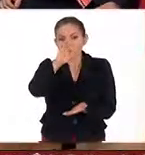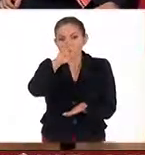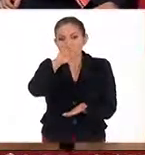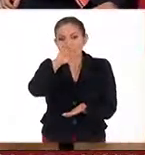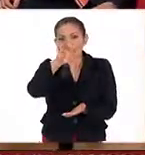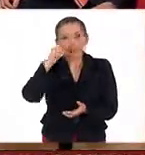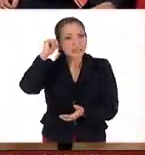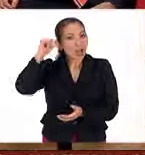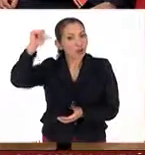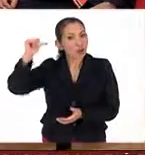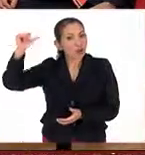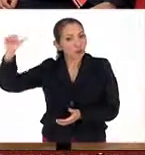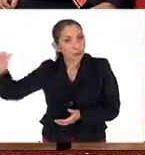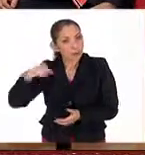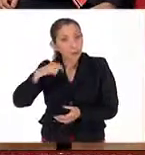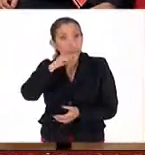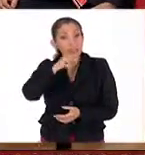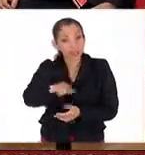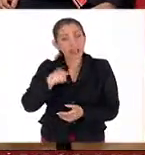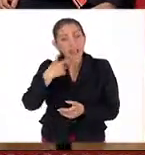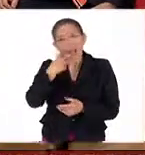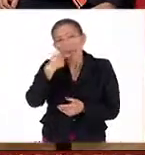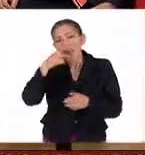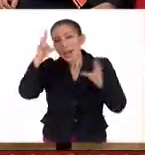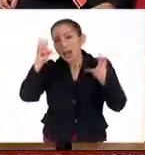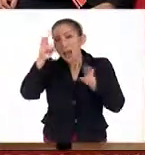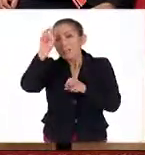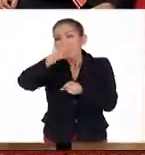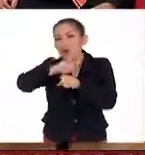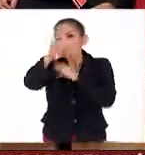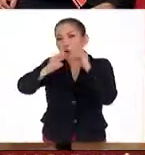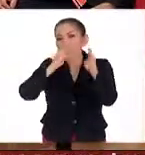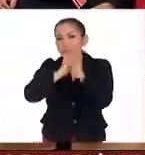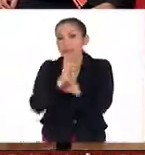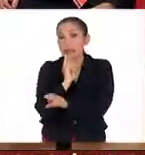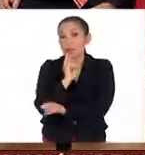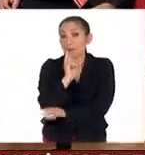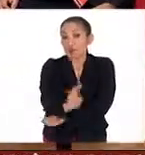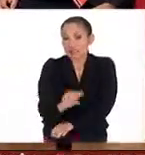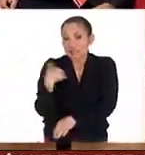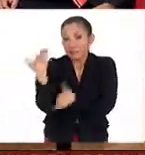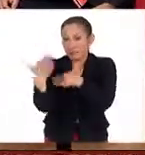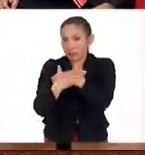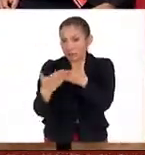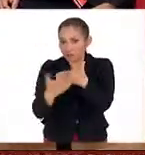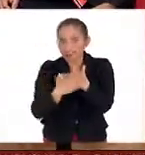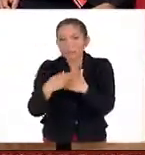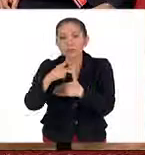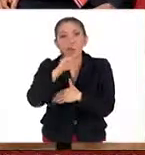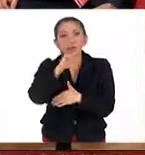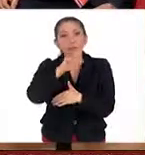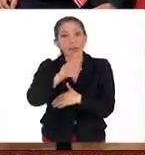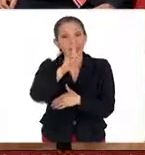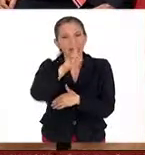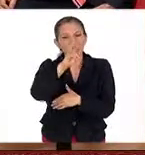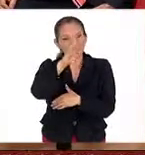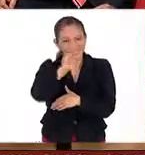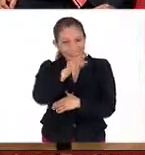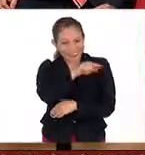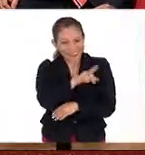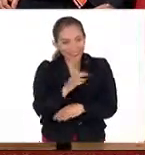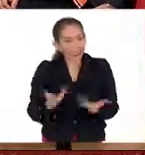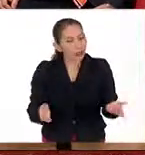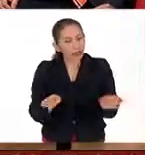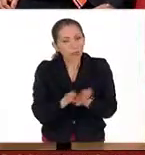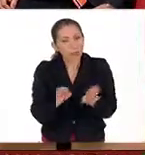y Audiología, porque además nos viene a hablar del Día Mundial de la Voz, que va a ser en breve, pero también, doctora,